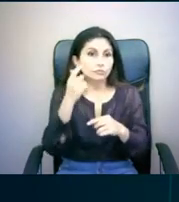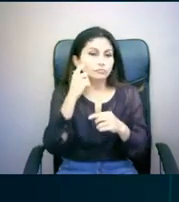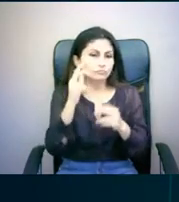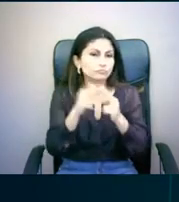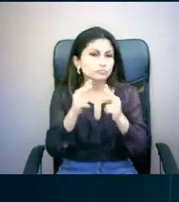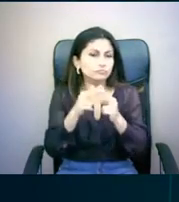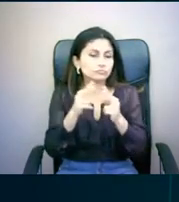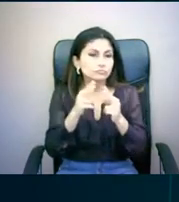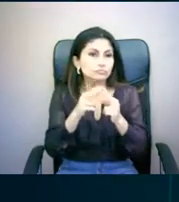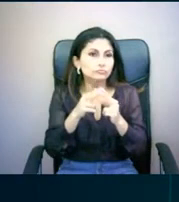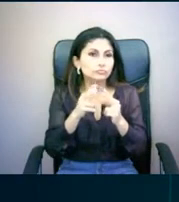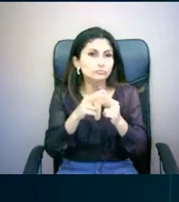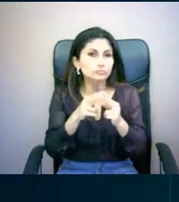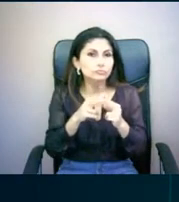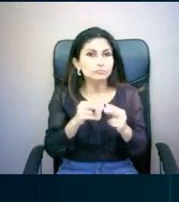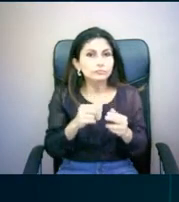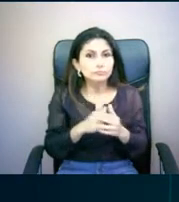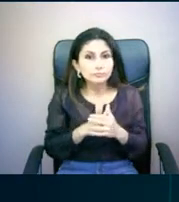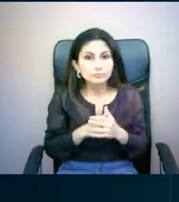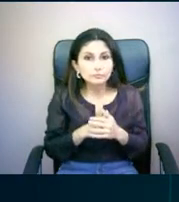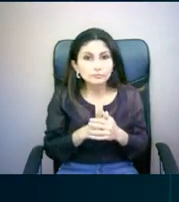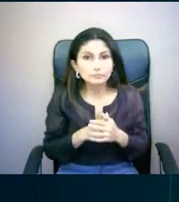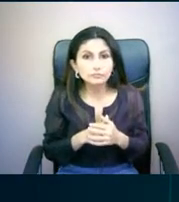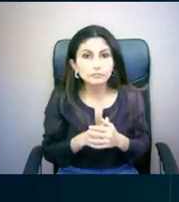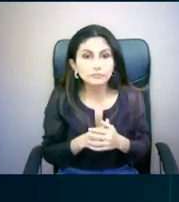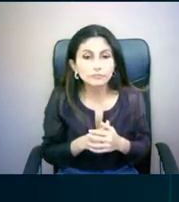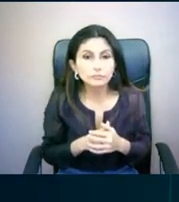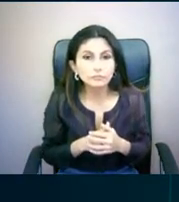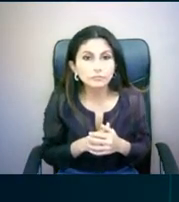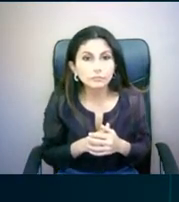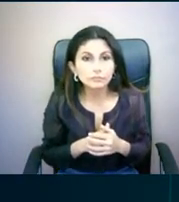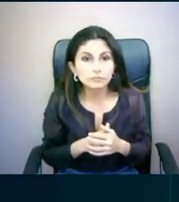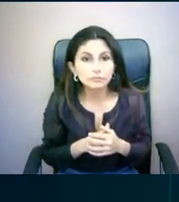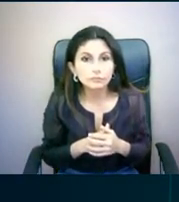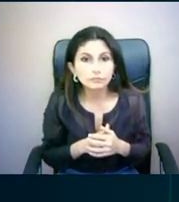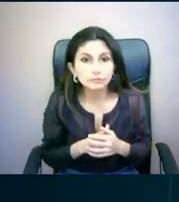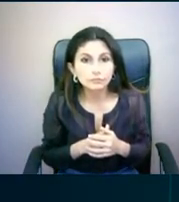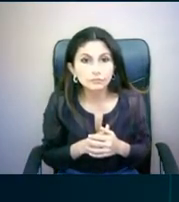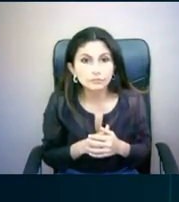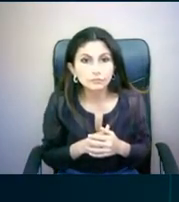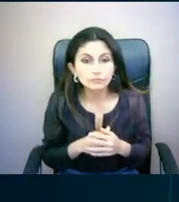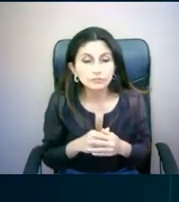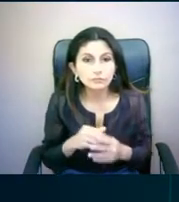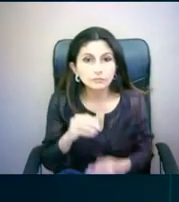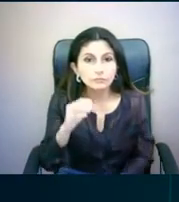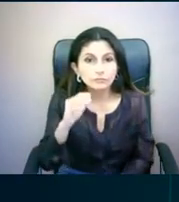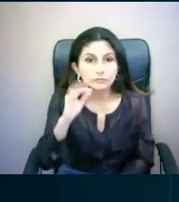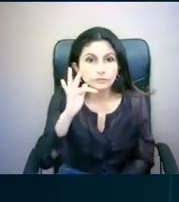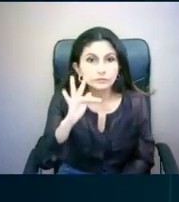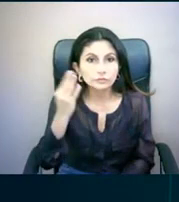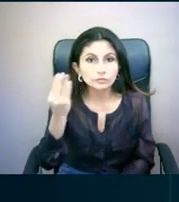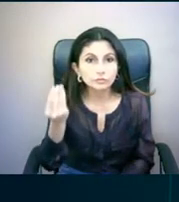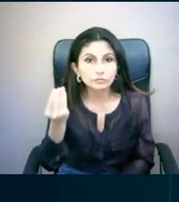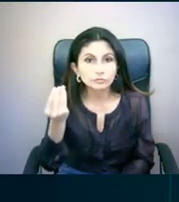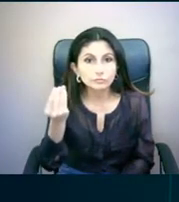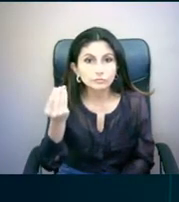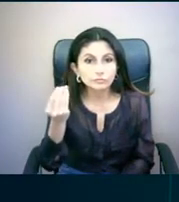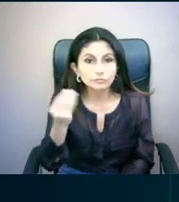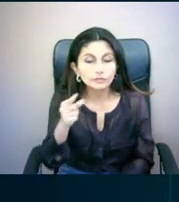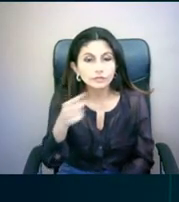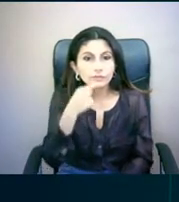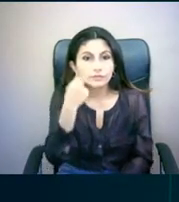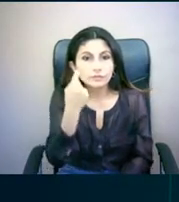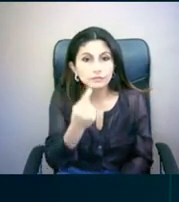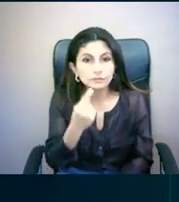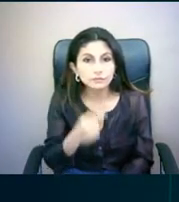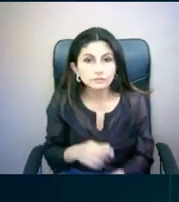y es el PMTQ y es el Project Management Technology Consensus. Y este, digamos, es un término que hace referencia a la capacidad,